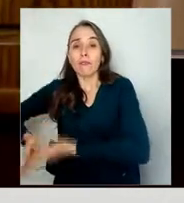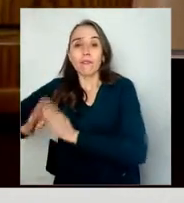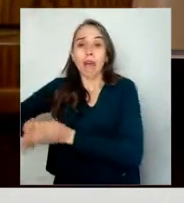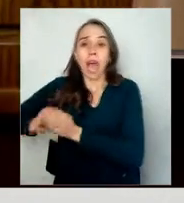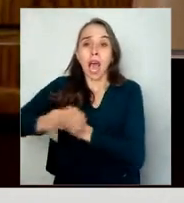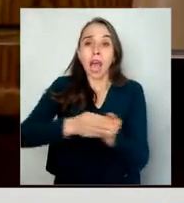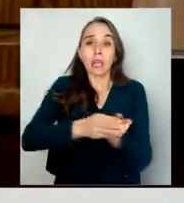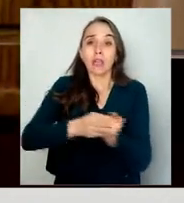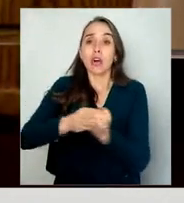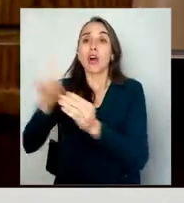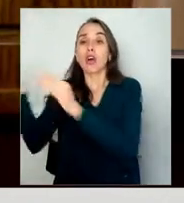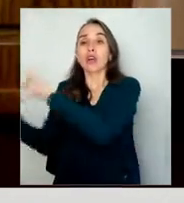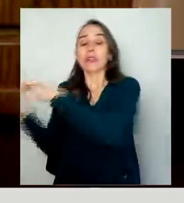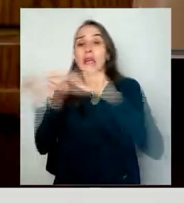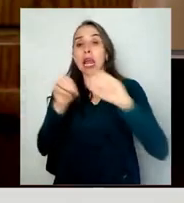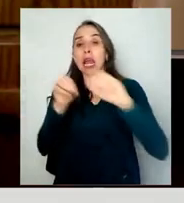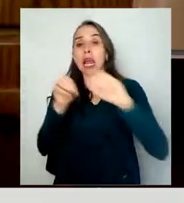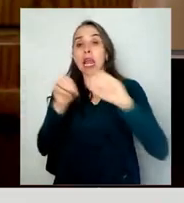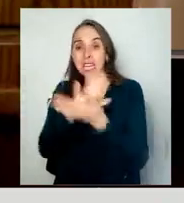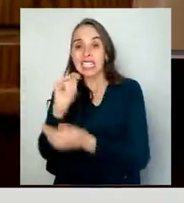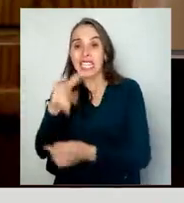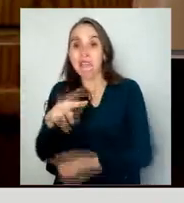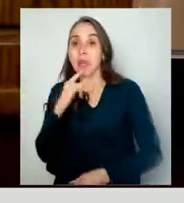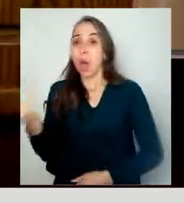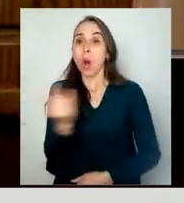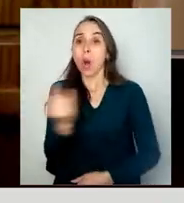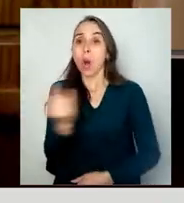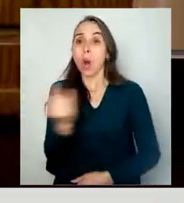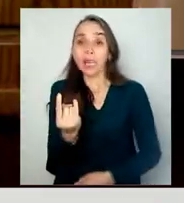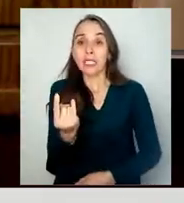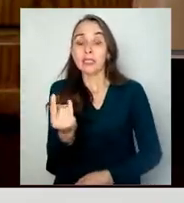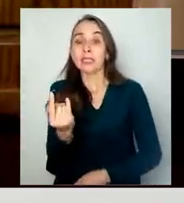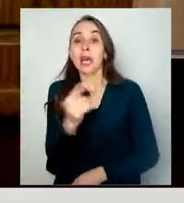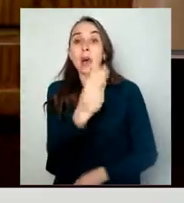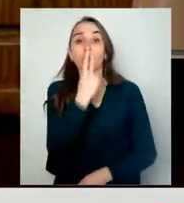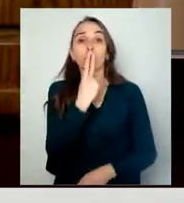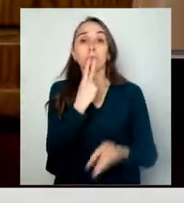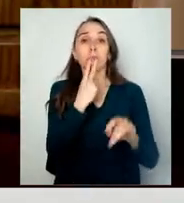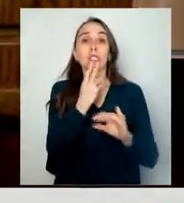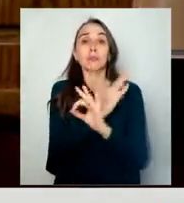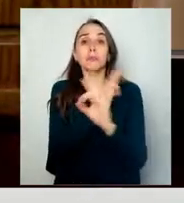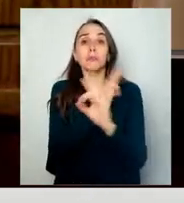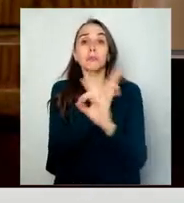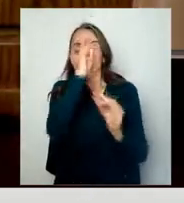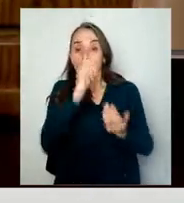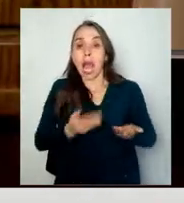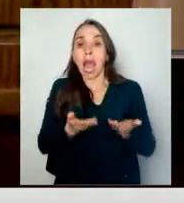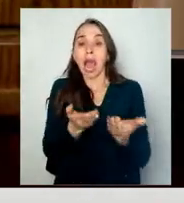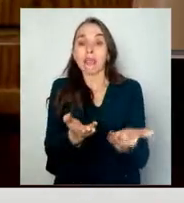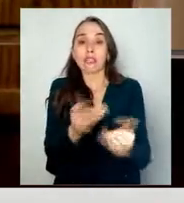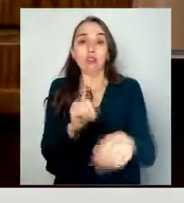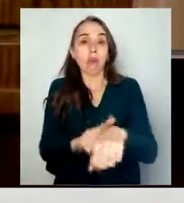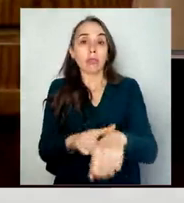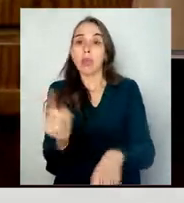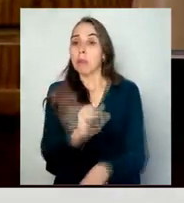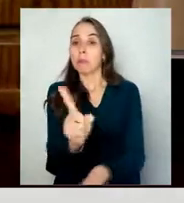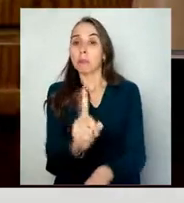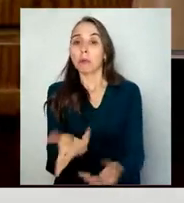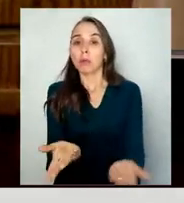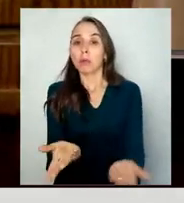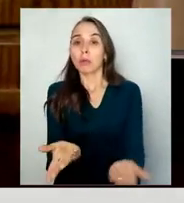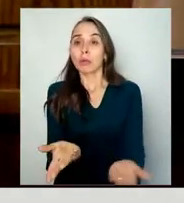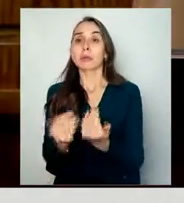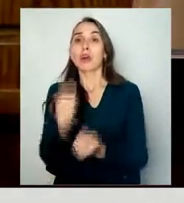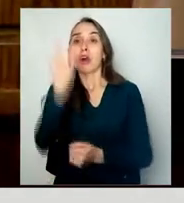derivado del hospital de chaitén y no tuvo la atención esperada y la atención oportuna Espero que esta persona